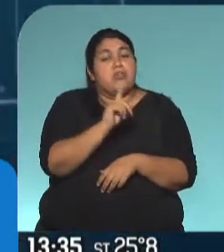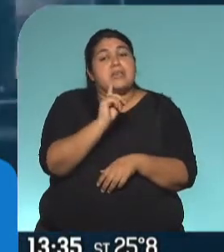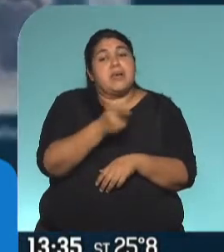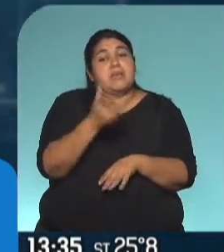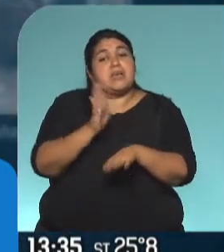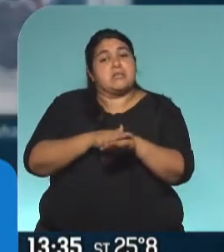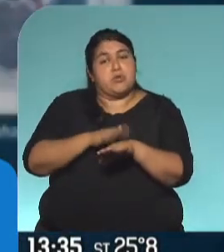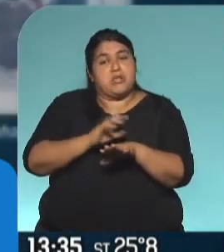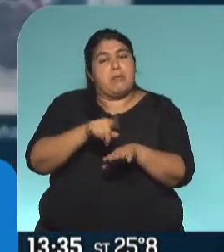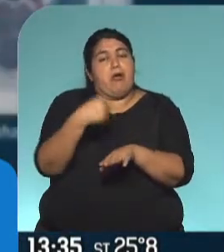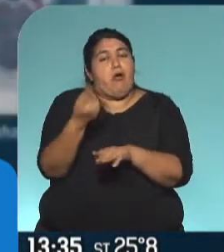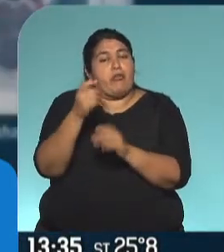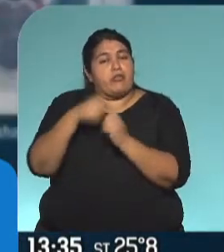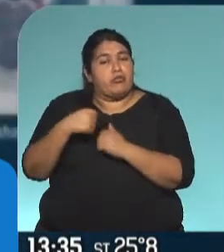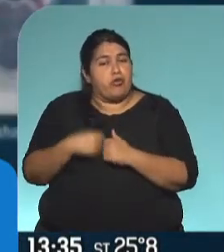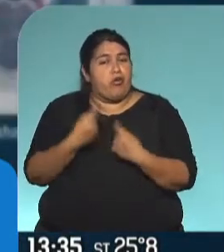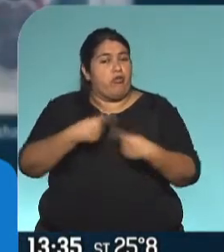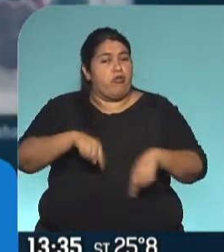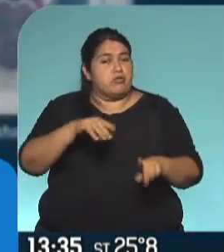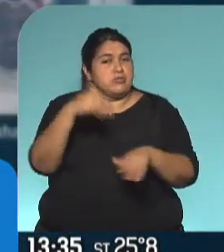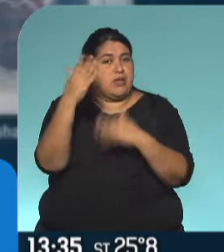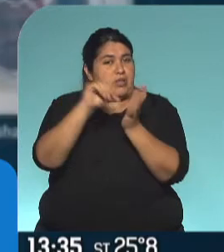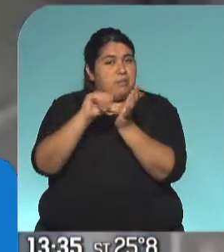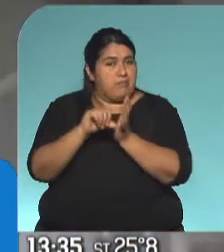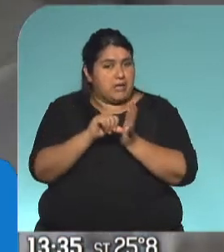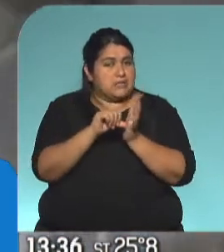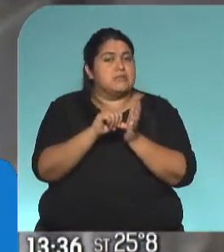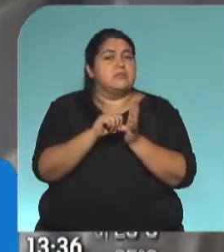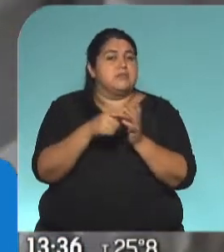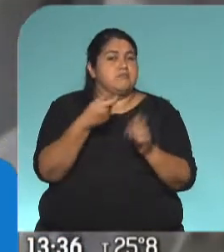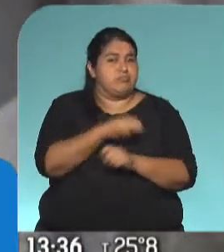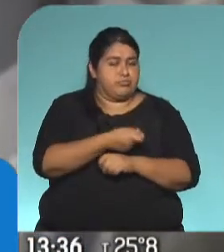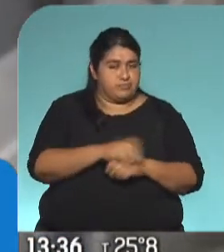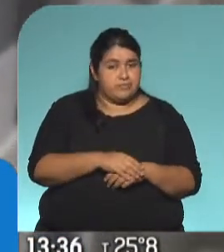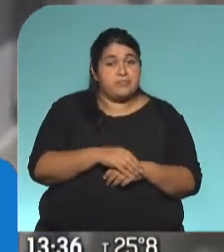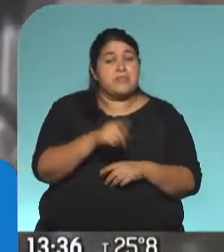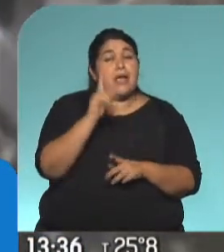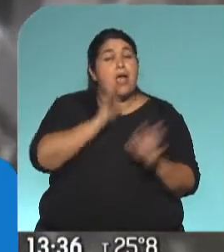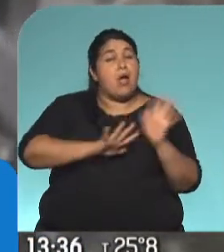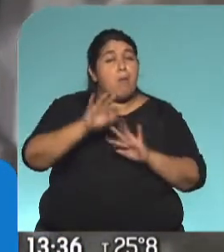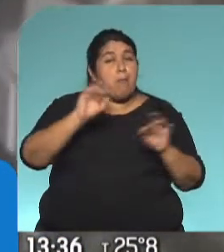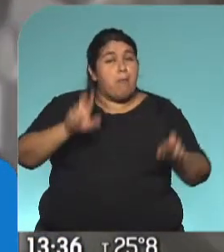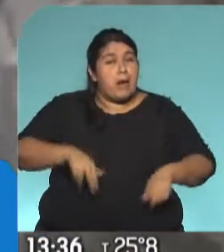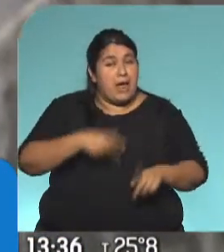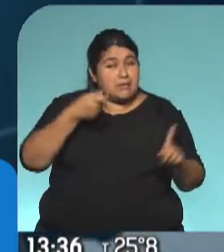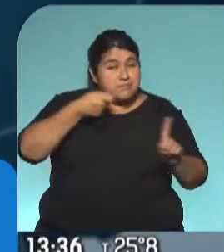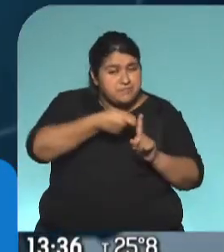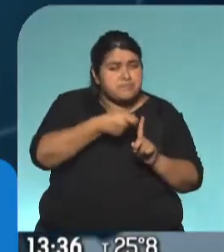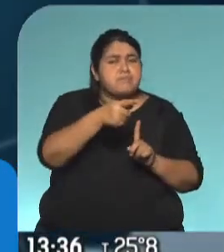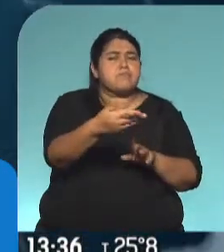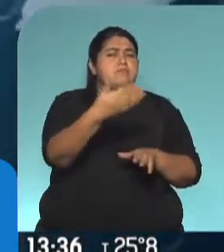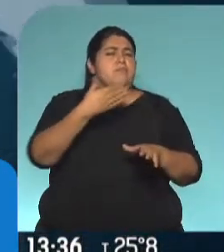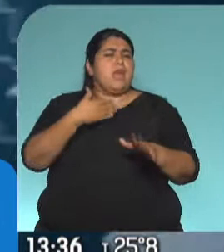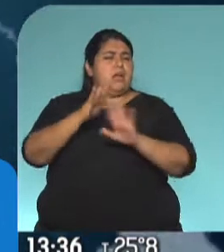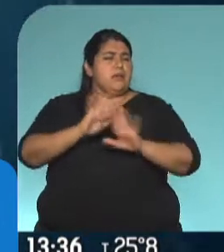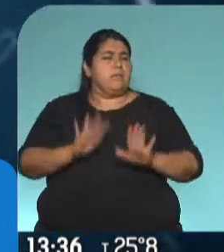responsable de otras operaciones contra disidentes fuera del país. La operación para asesinar a Khashoggi fue planeada con antelación, al